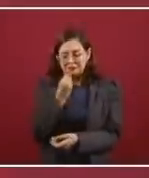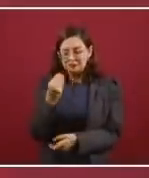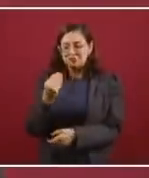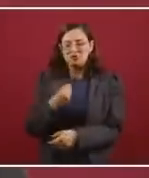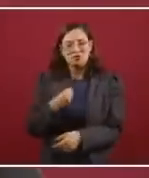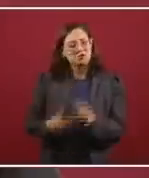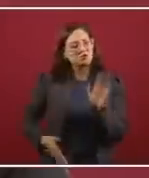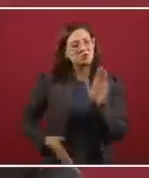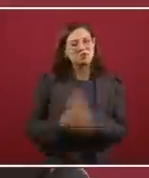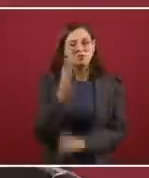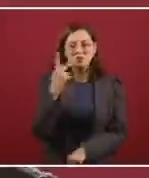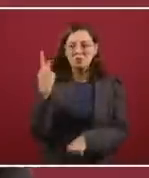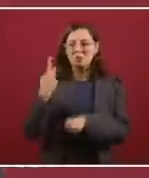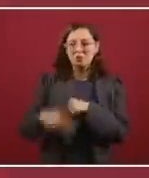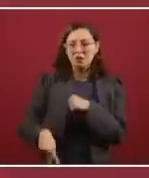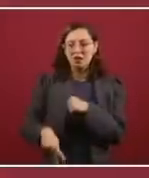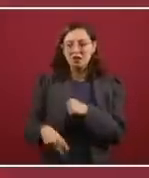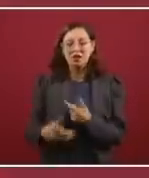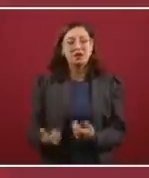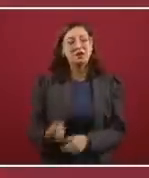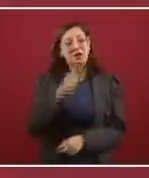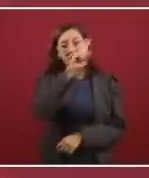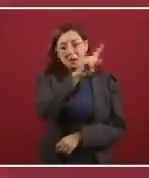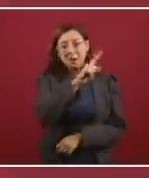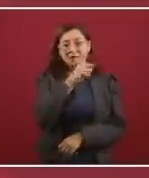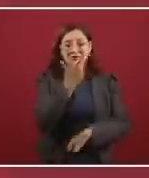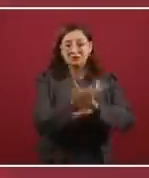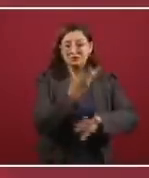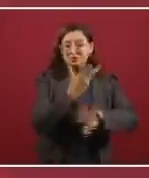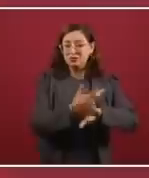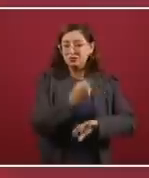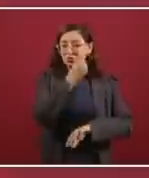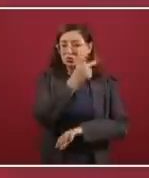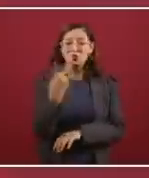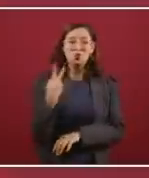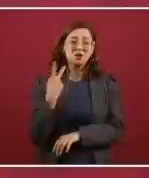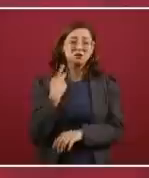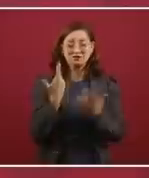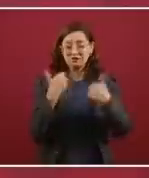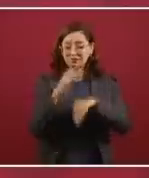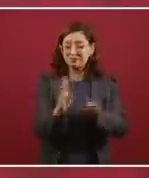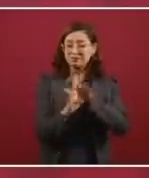esos riesgos. Estados Unidos tiene una política migratoria durísima.